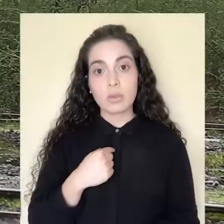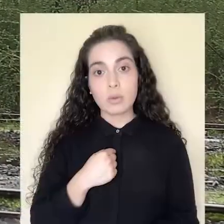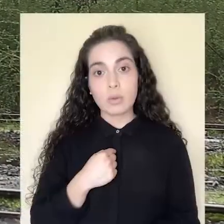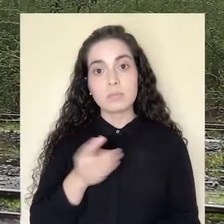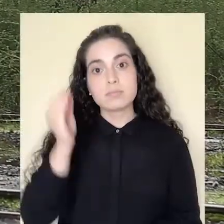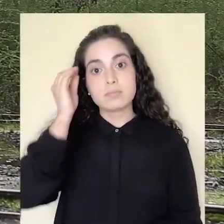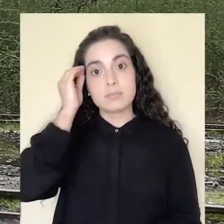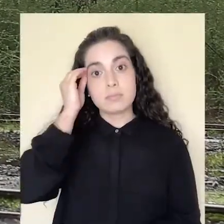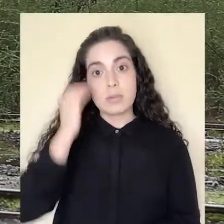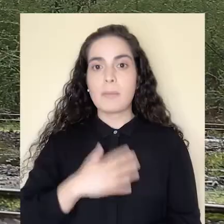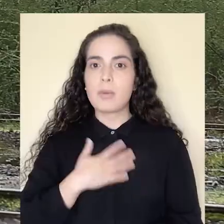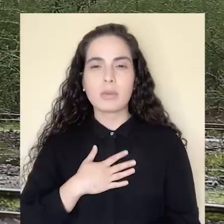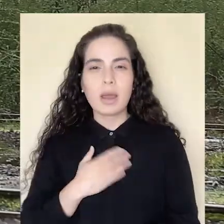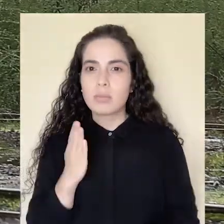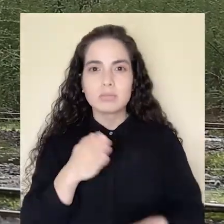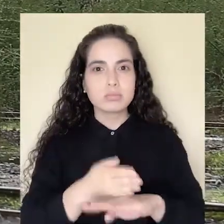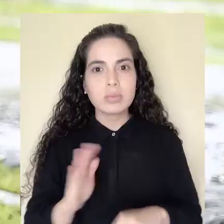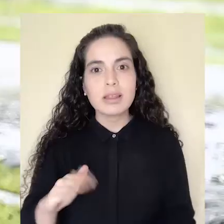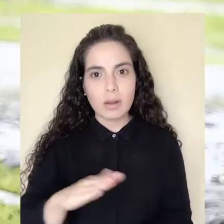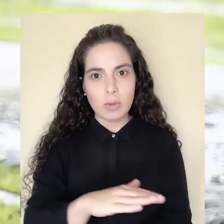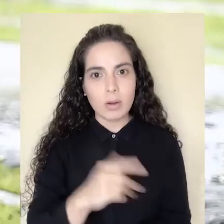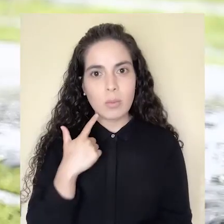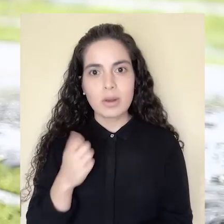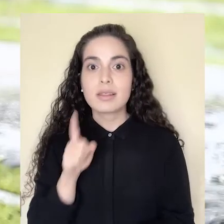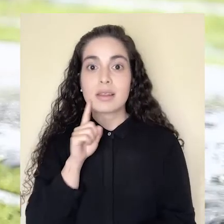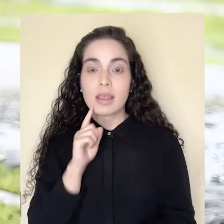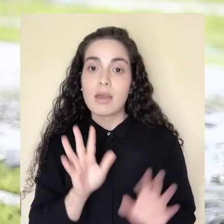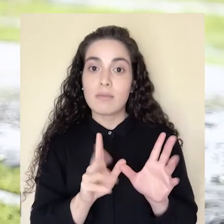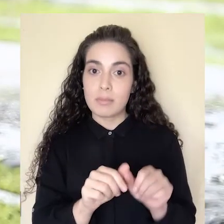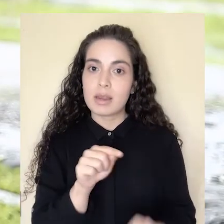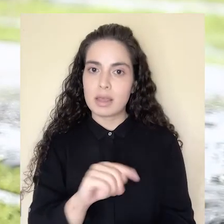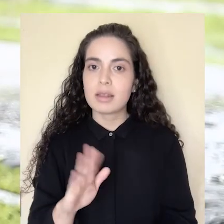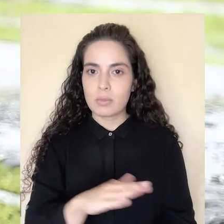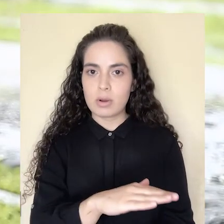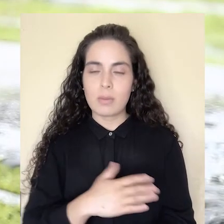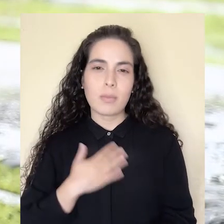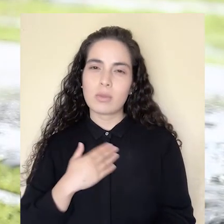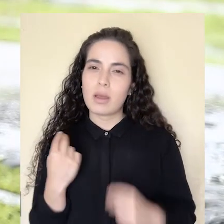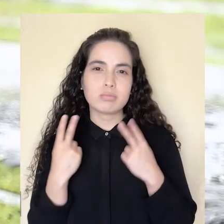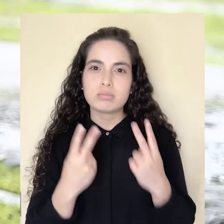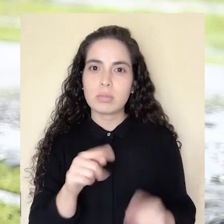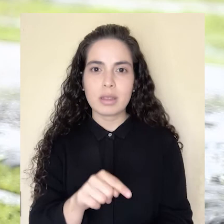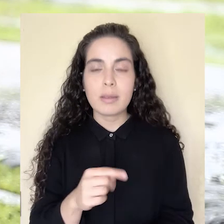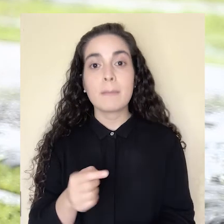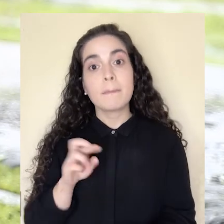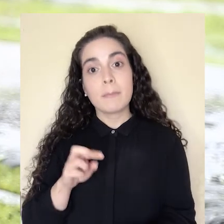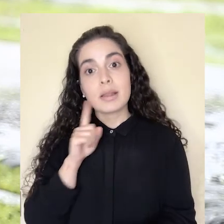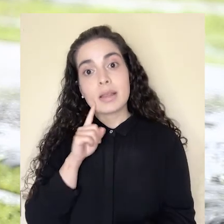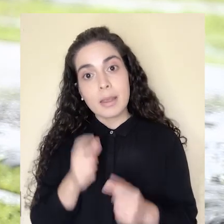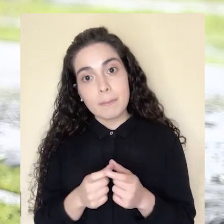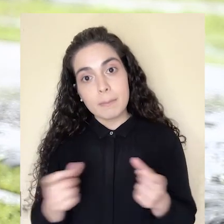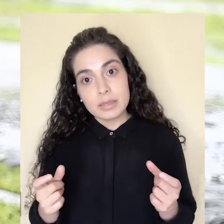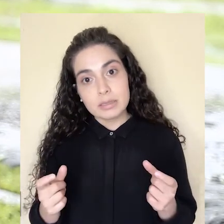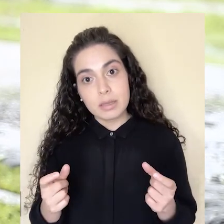Yo me acuerdo que a mí me gustaba tener familia en Talcahuano, me gustaba ir a Talcahuano a pasear. Y mi papá tenía unos pases, se